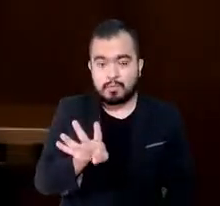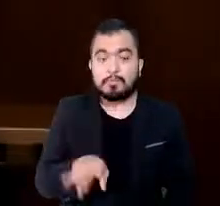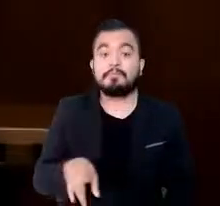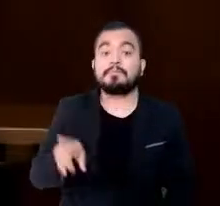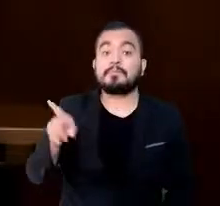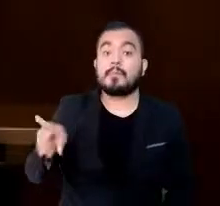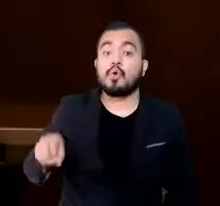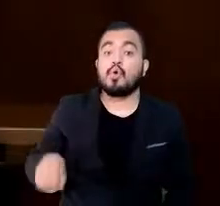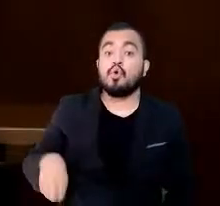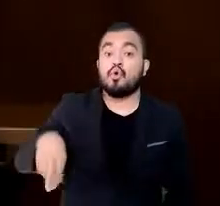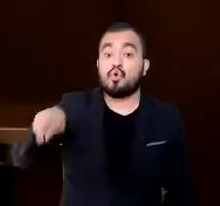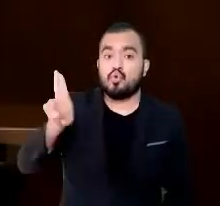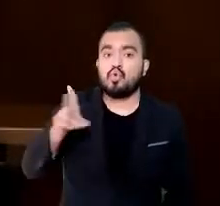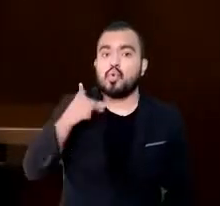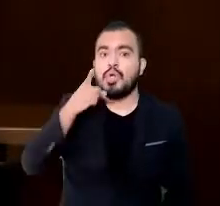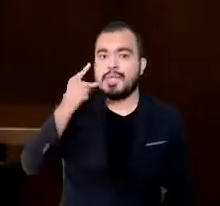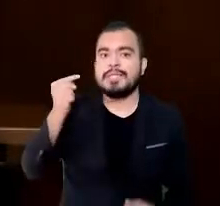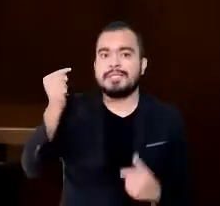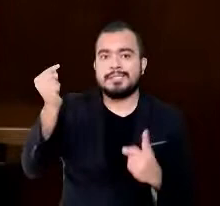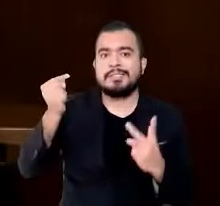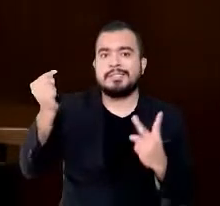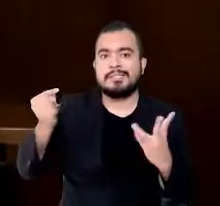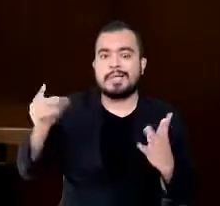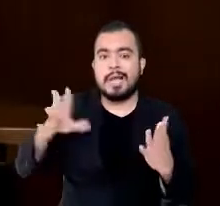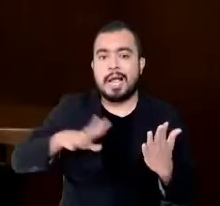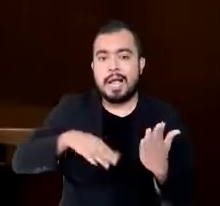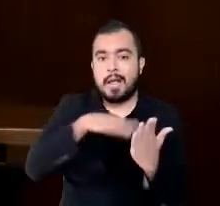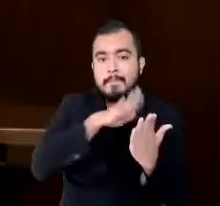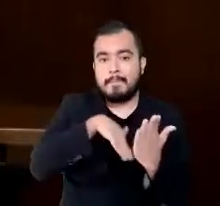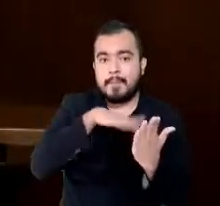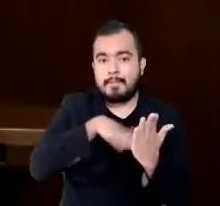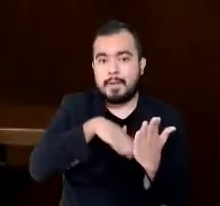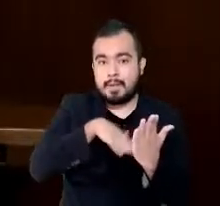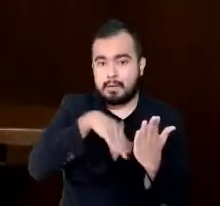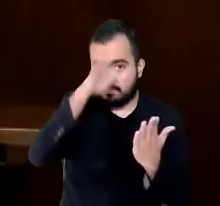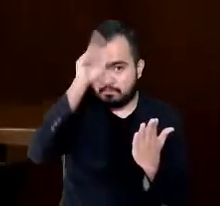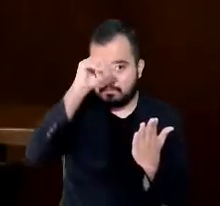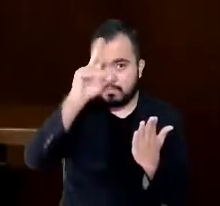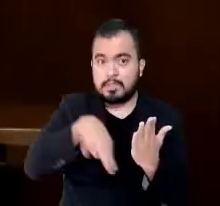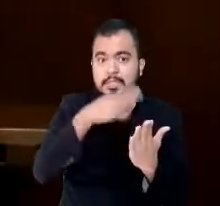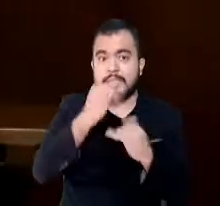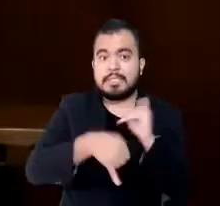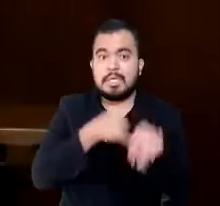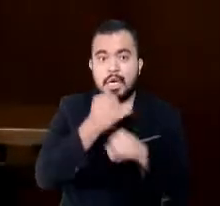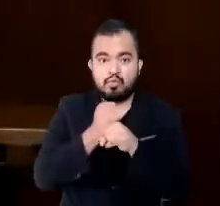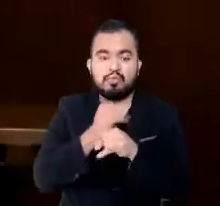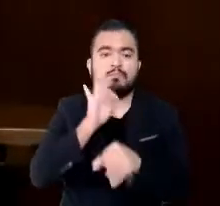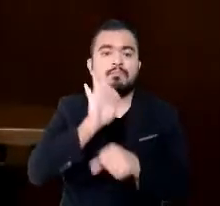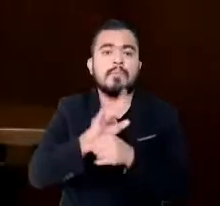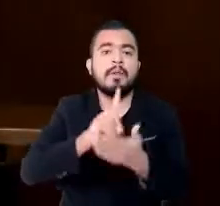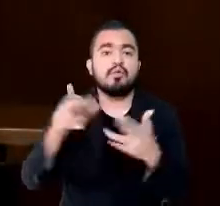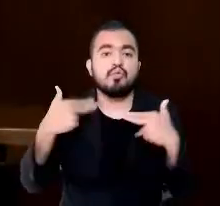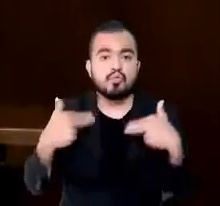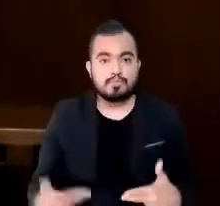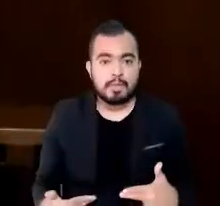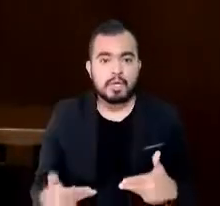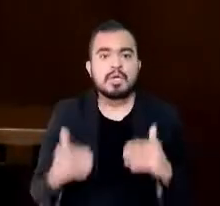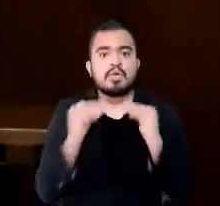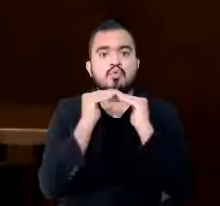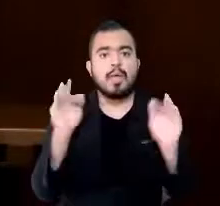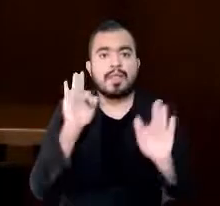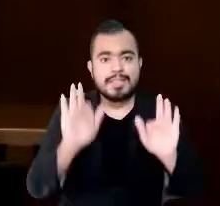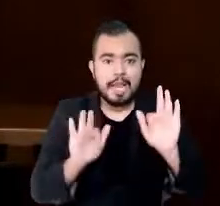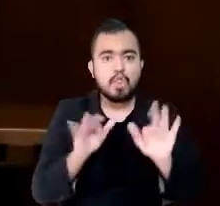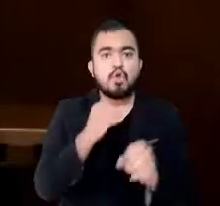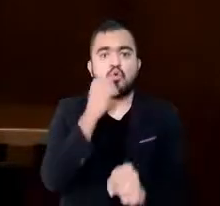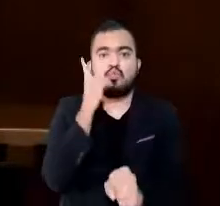se han señalado instrumentos internacionales que protegen los derechos humanos, la igualdad de trato y de oportunidades y la dignidad de